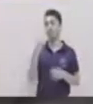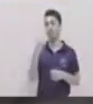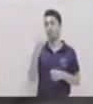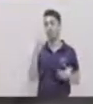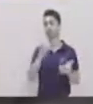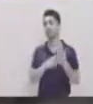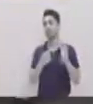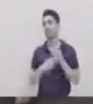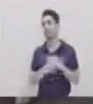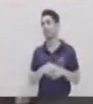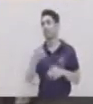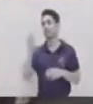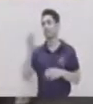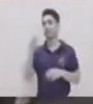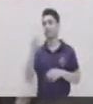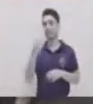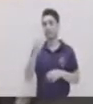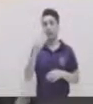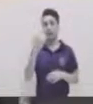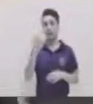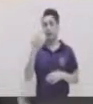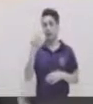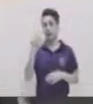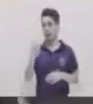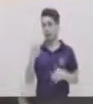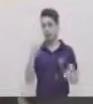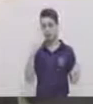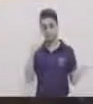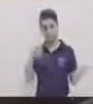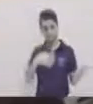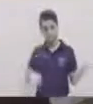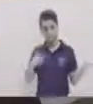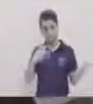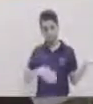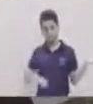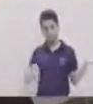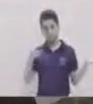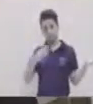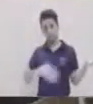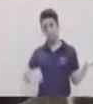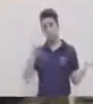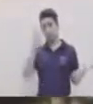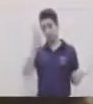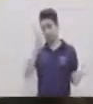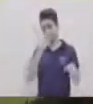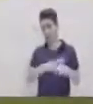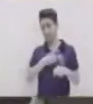Este de color verde representa el tercero.